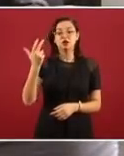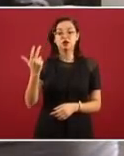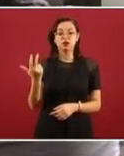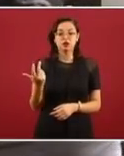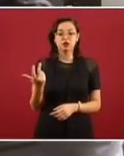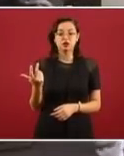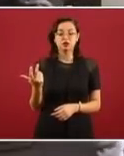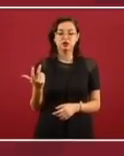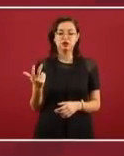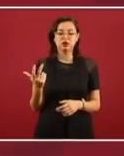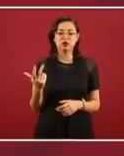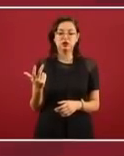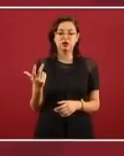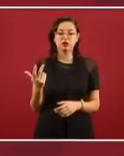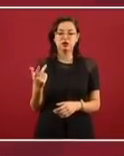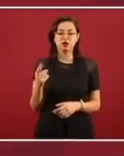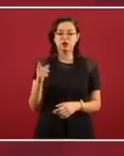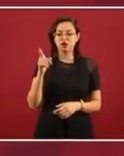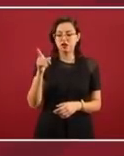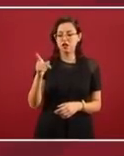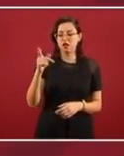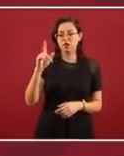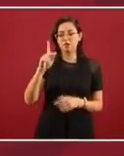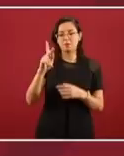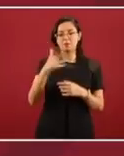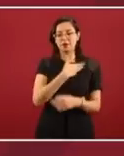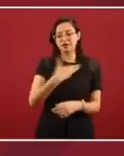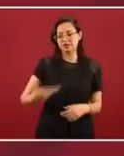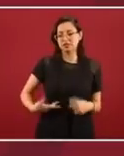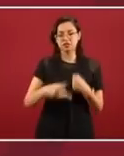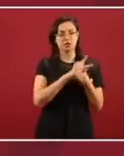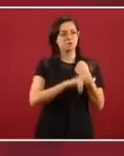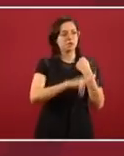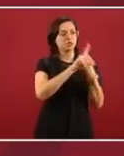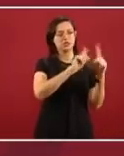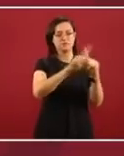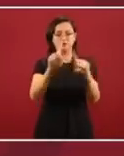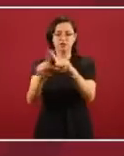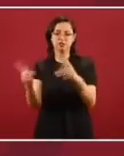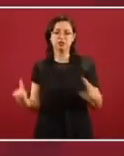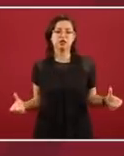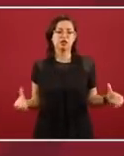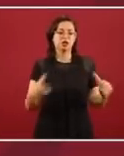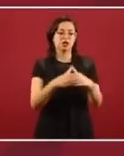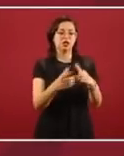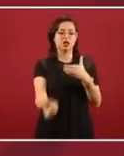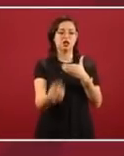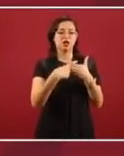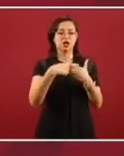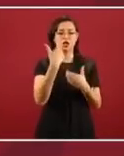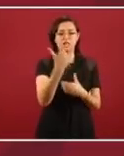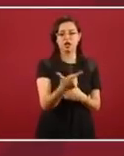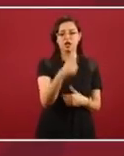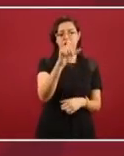tuvimos la teleconferencia con los jefes de Estado del G20, hice un llamado